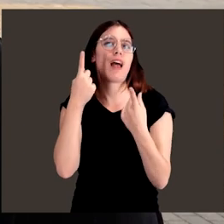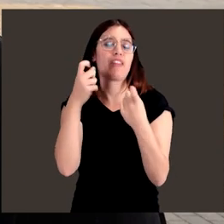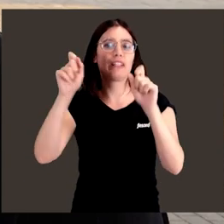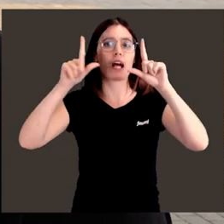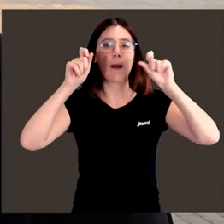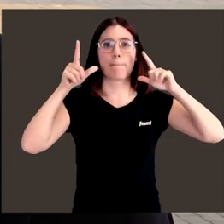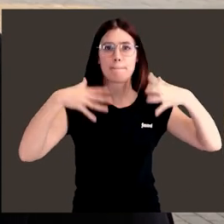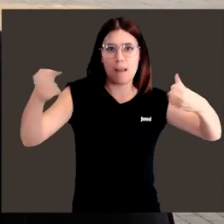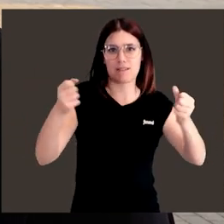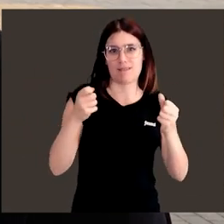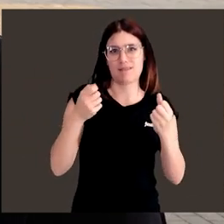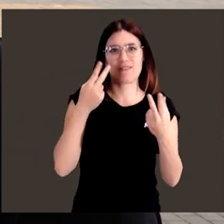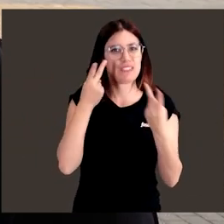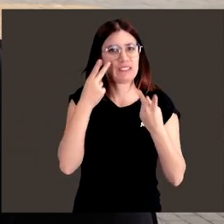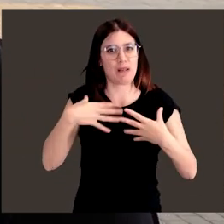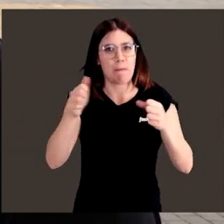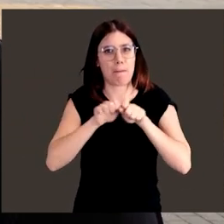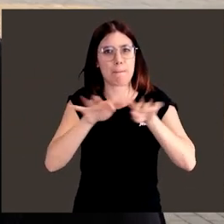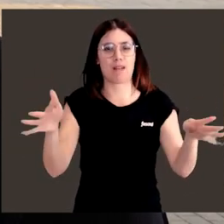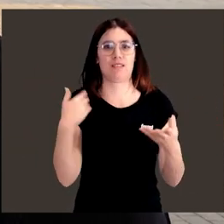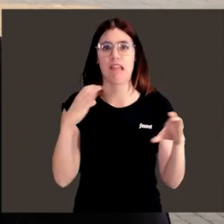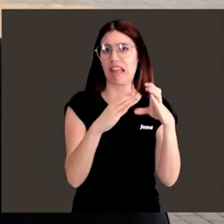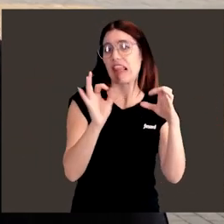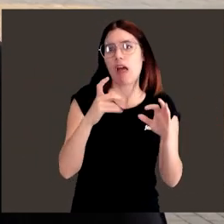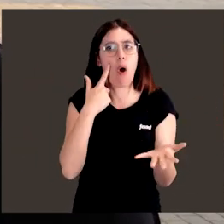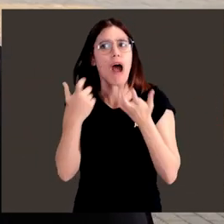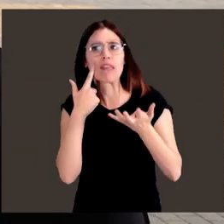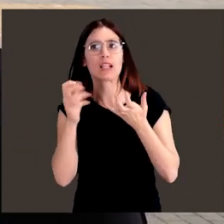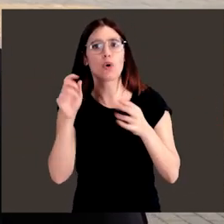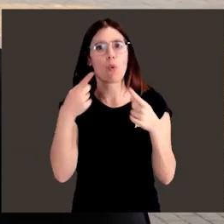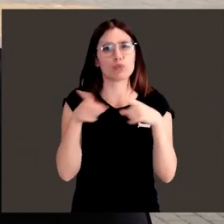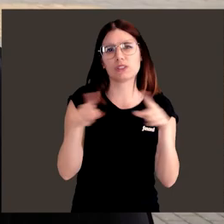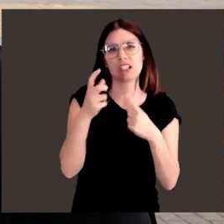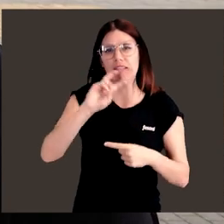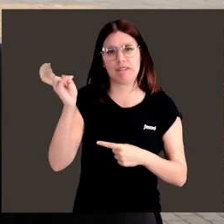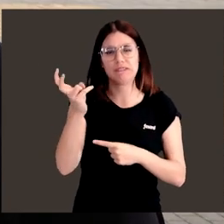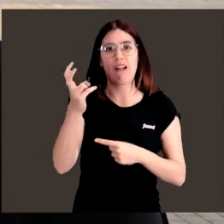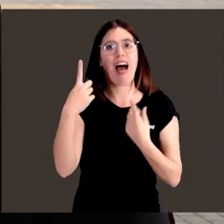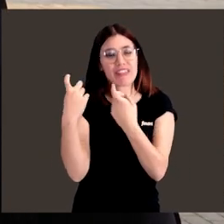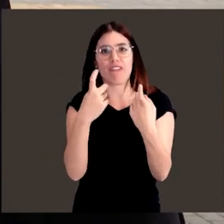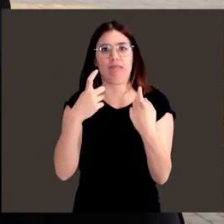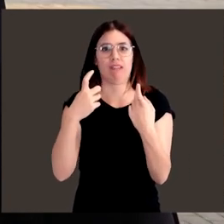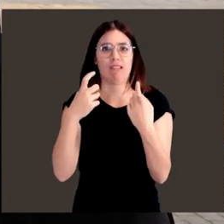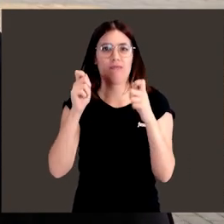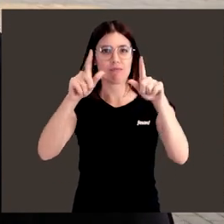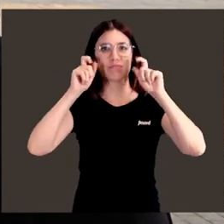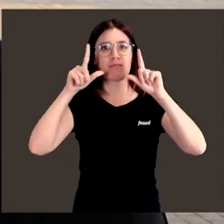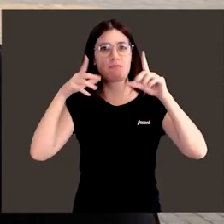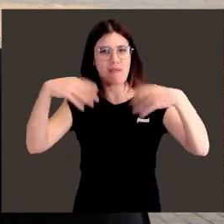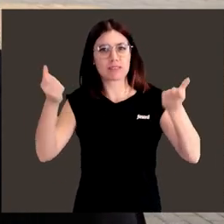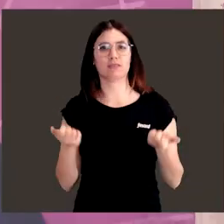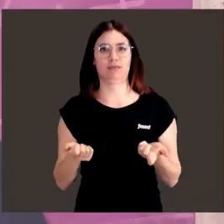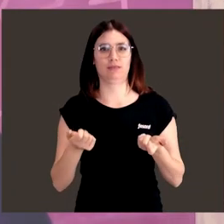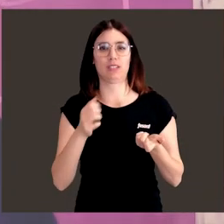hay, las han habido, y ya sea en la ciencia o en las artes, música o